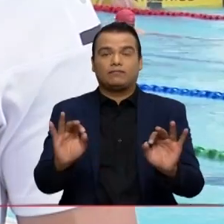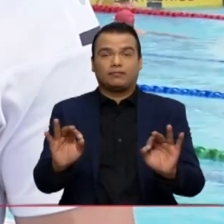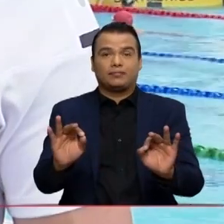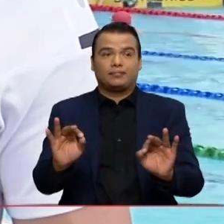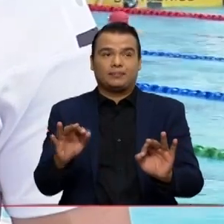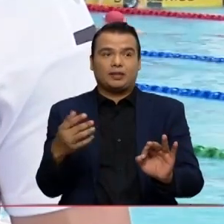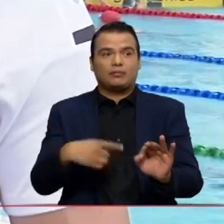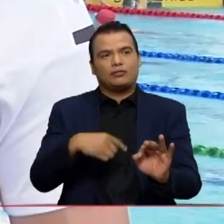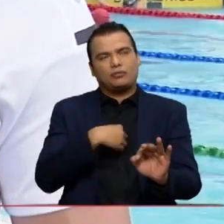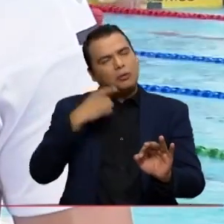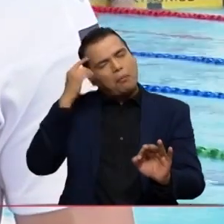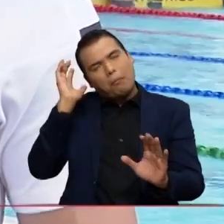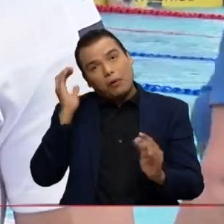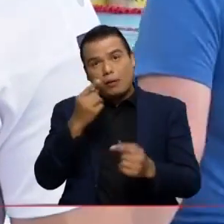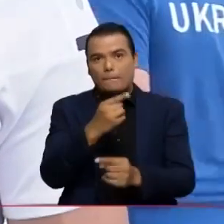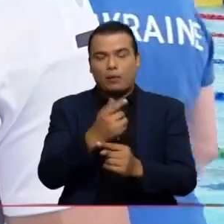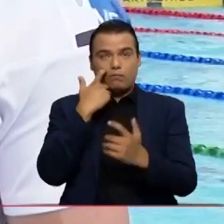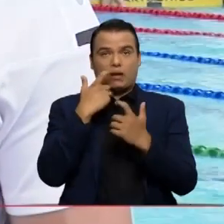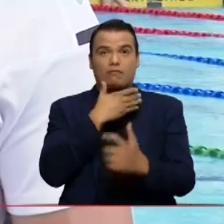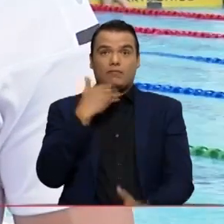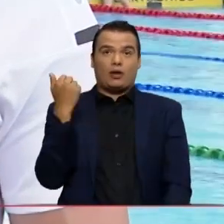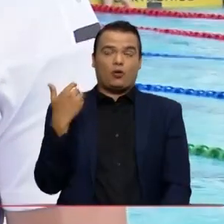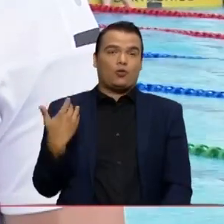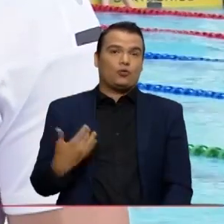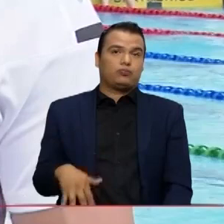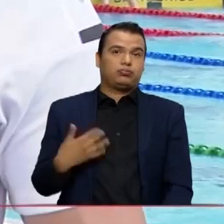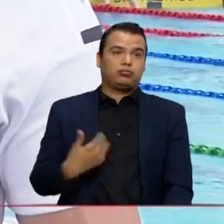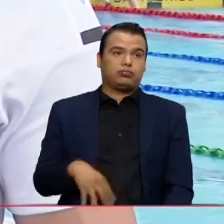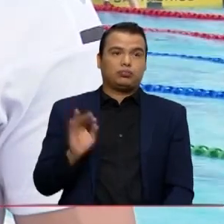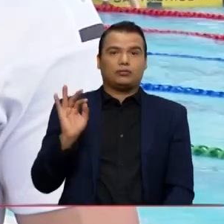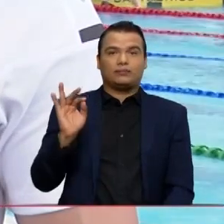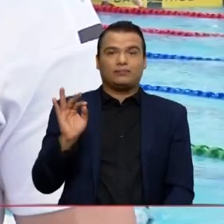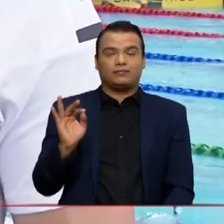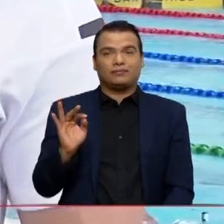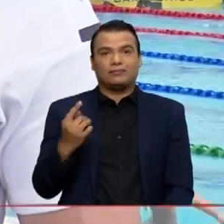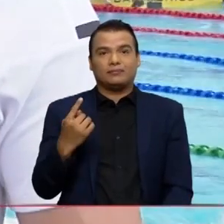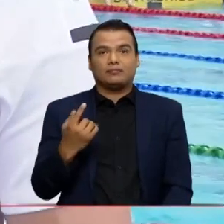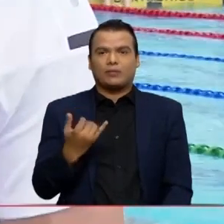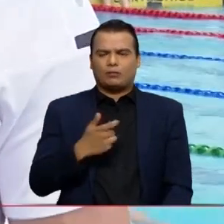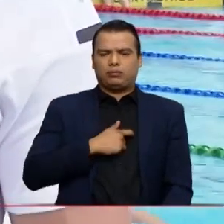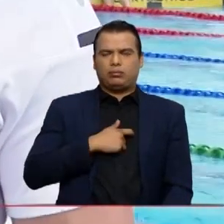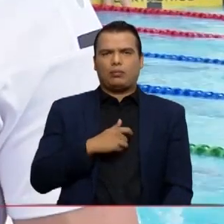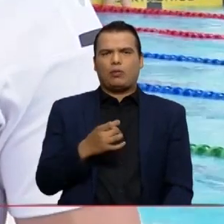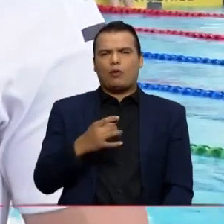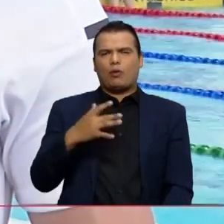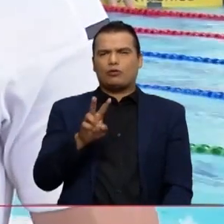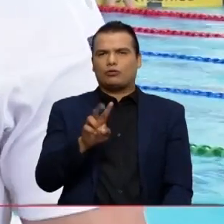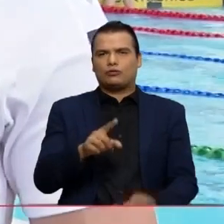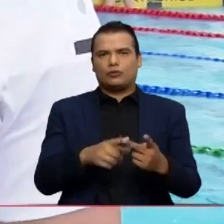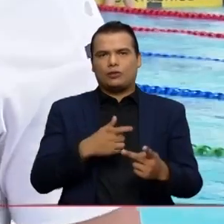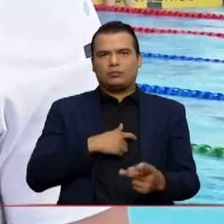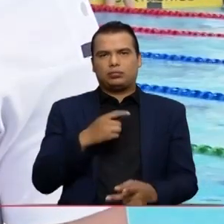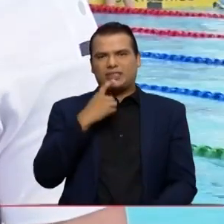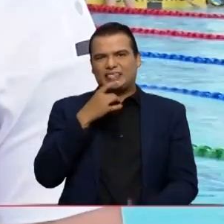mejor de lo que estábamos esperando y mejor que el año pasado en Toms. Hemos ganado 2 medallas de oro, 2 de plata